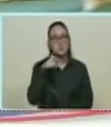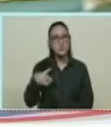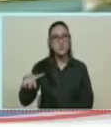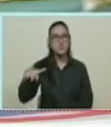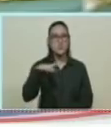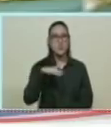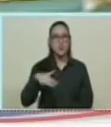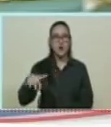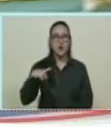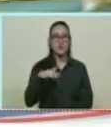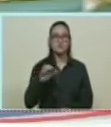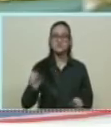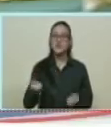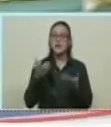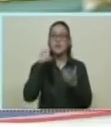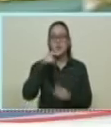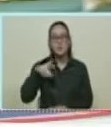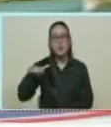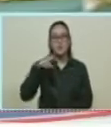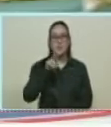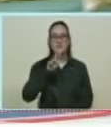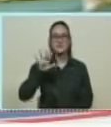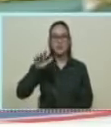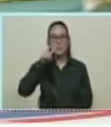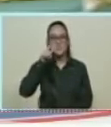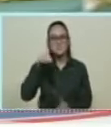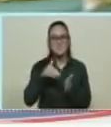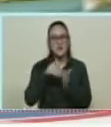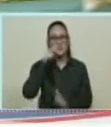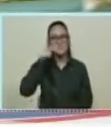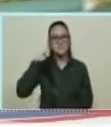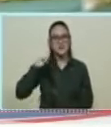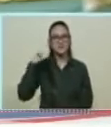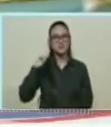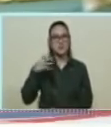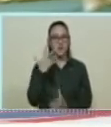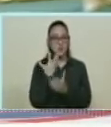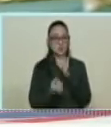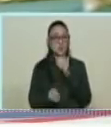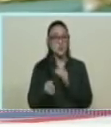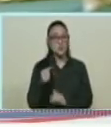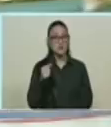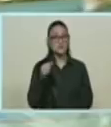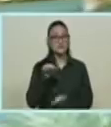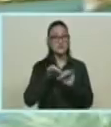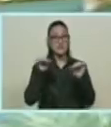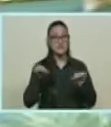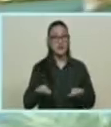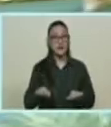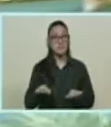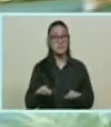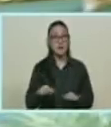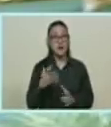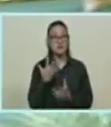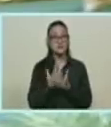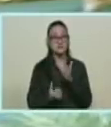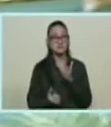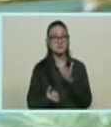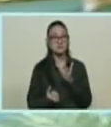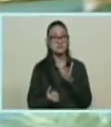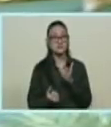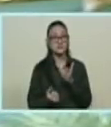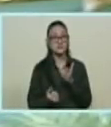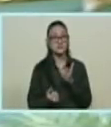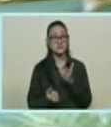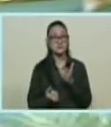salva al pueblo. 25.000 compatriotas que bajaron el sistema en su teléfono. Bajaron su sistema allí el